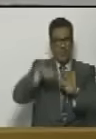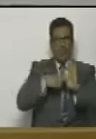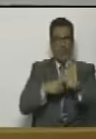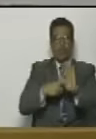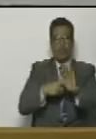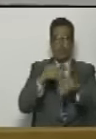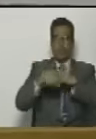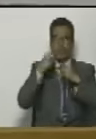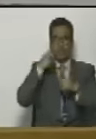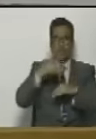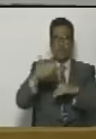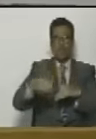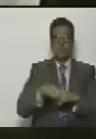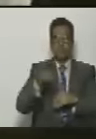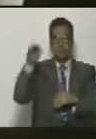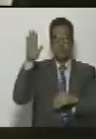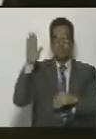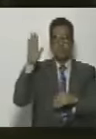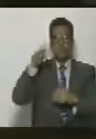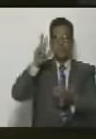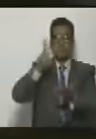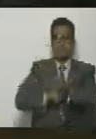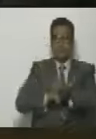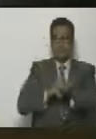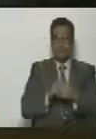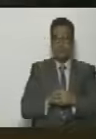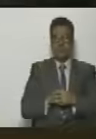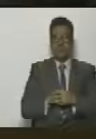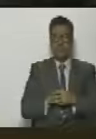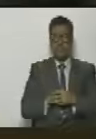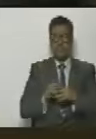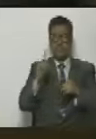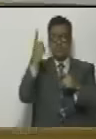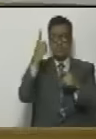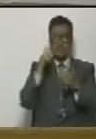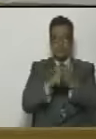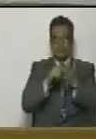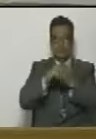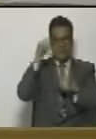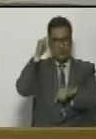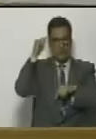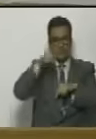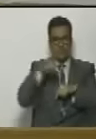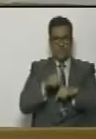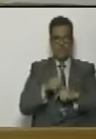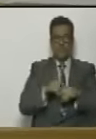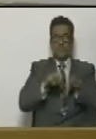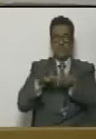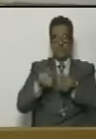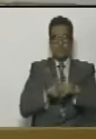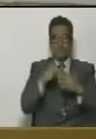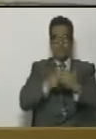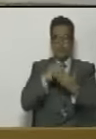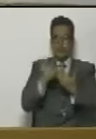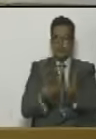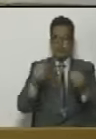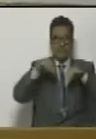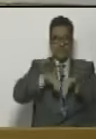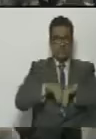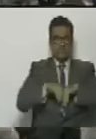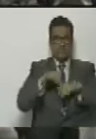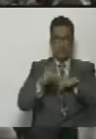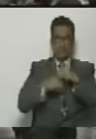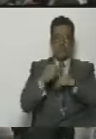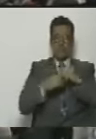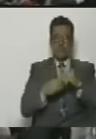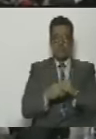no se manifestaron con la señal de costumbre, queda aprobado. Primer punto del orden del día, ciudadana secretaria. Proyecto de acuerdo con